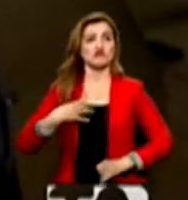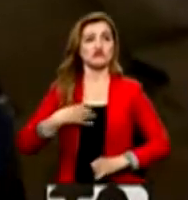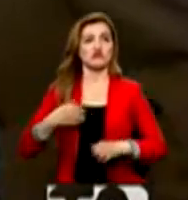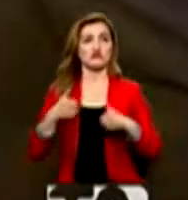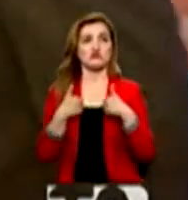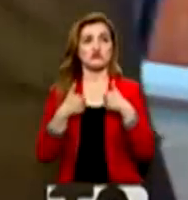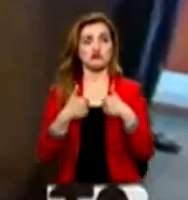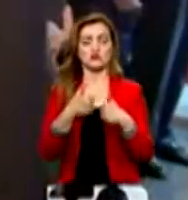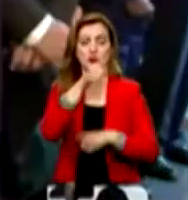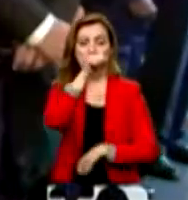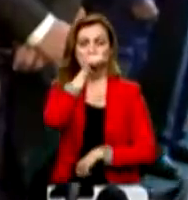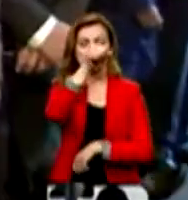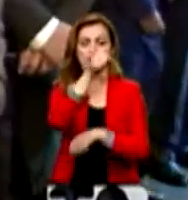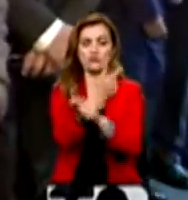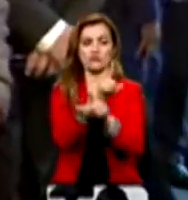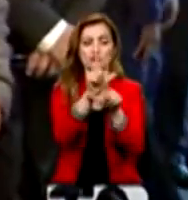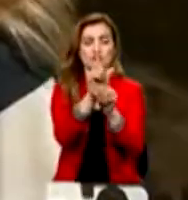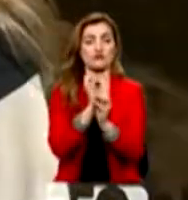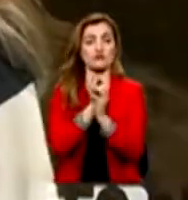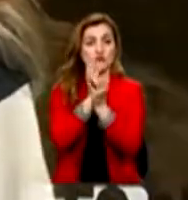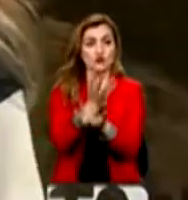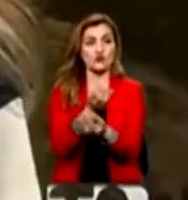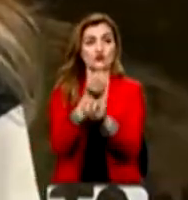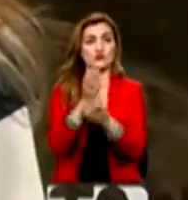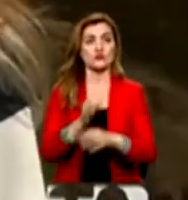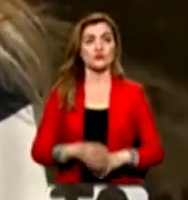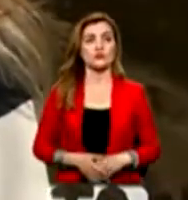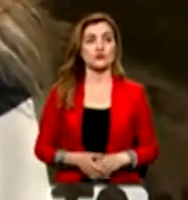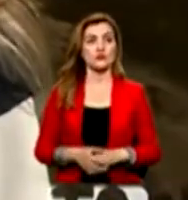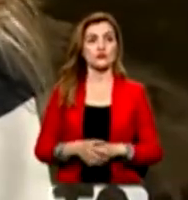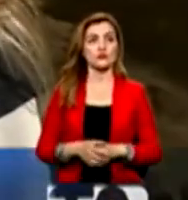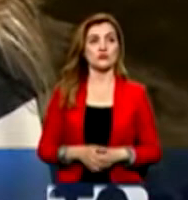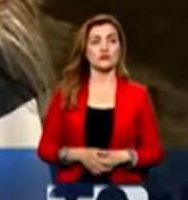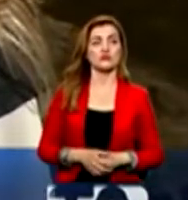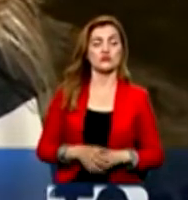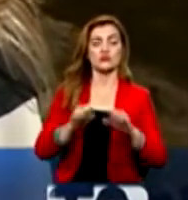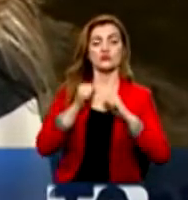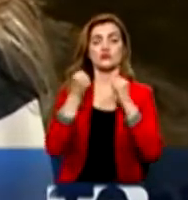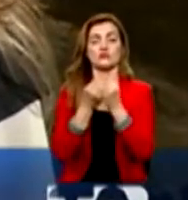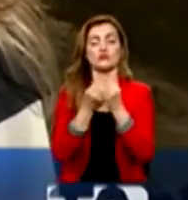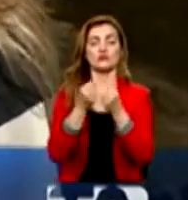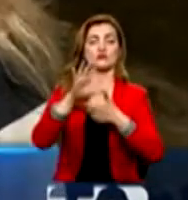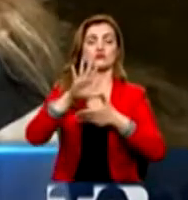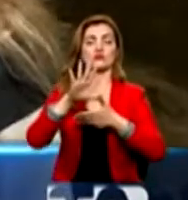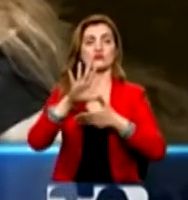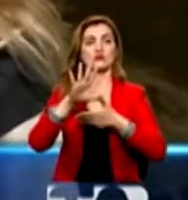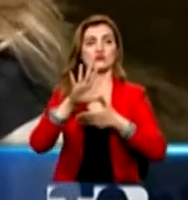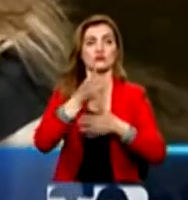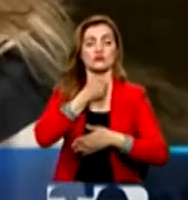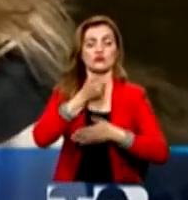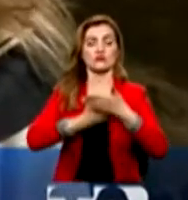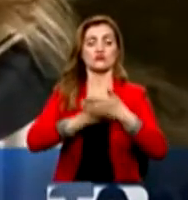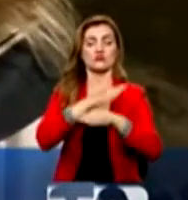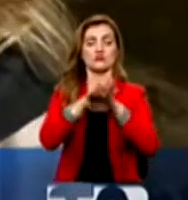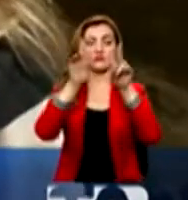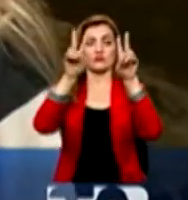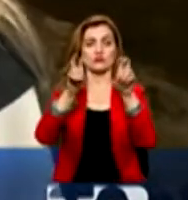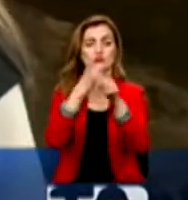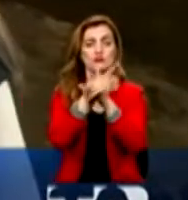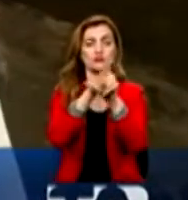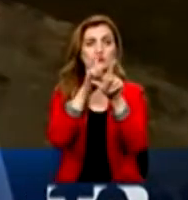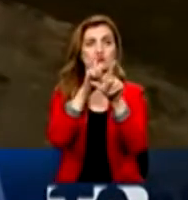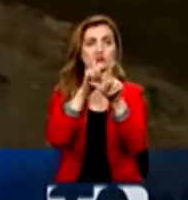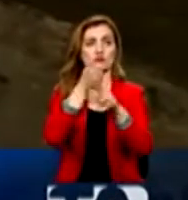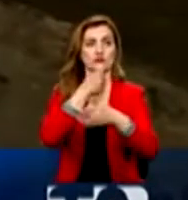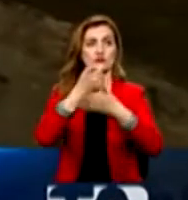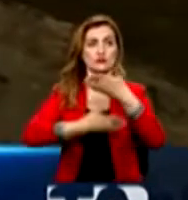su vocación de libertad de expresión. Cuando en la Sociedad Interamericana de Prensa hablamos de libertad de prensa en Ecuador, nos vienen a